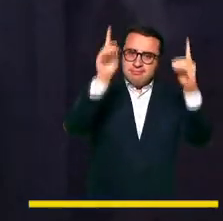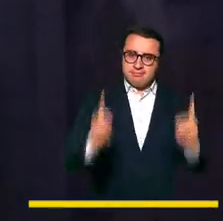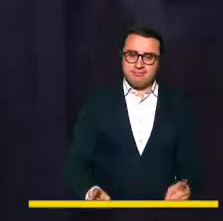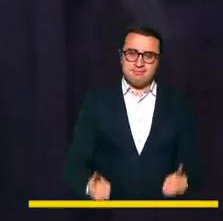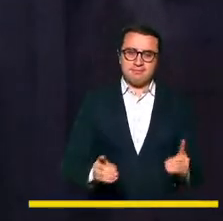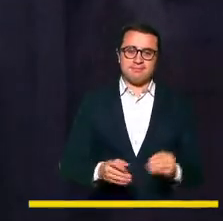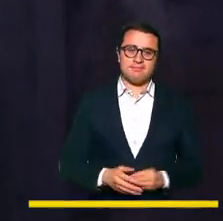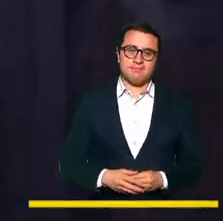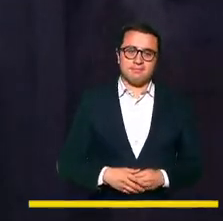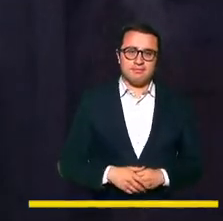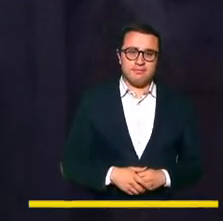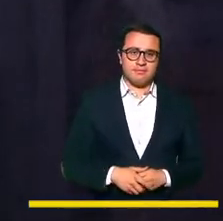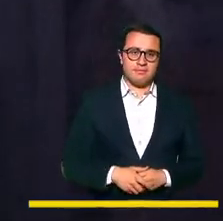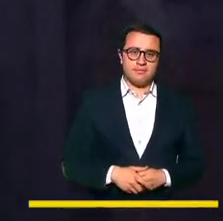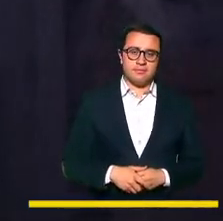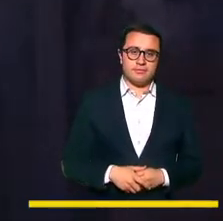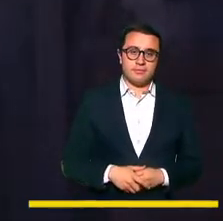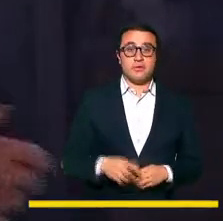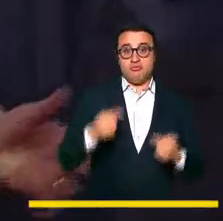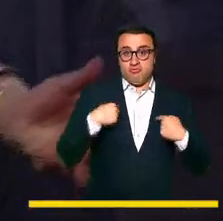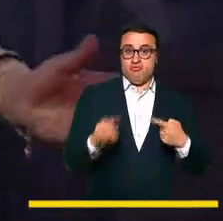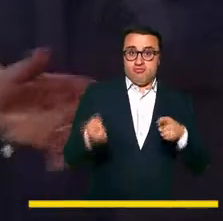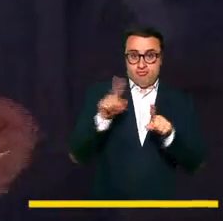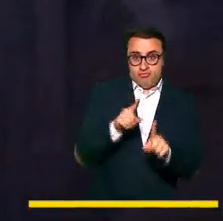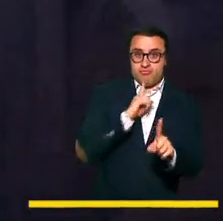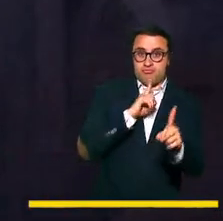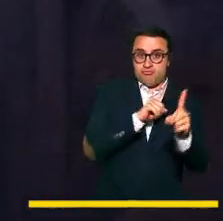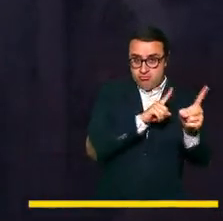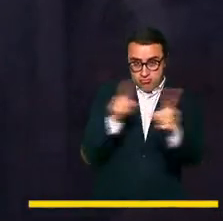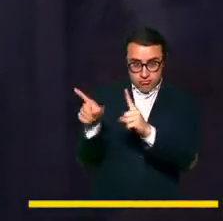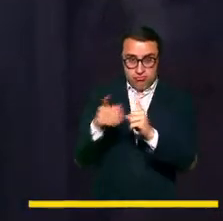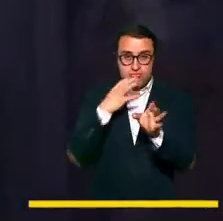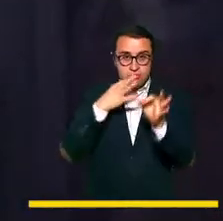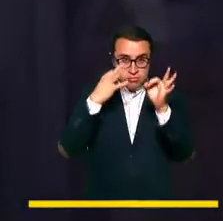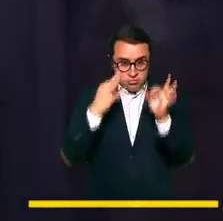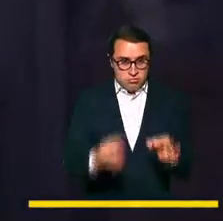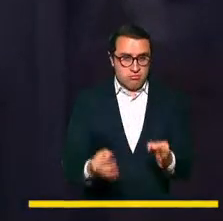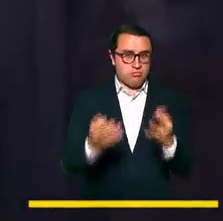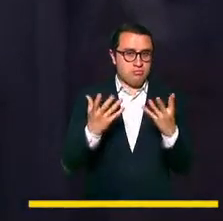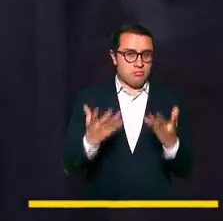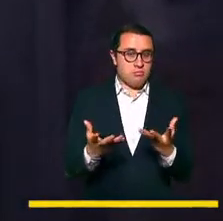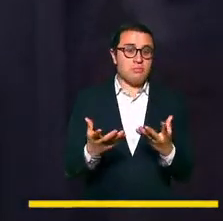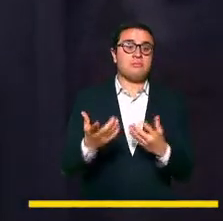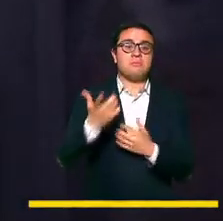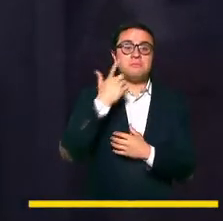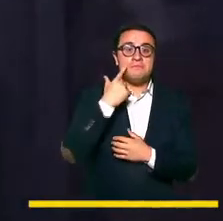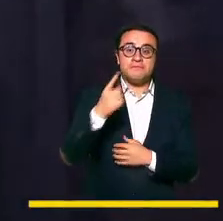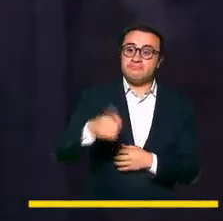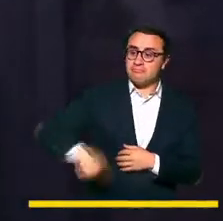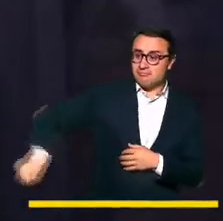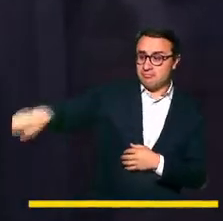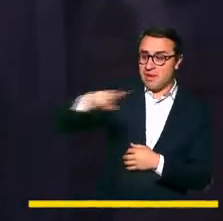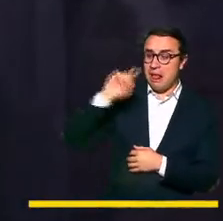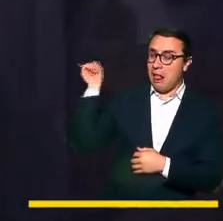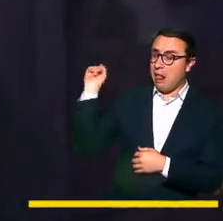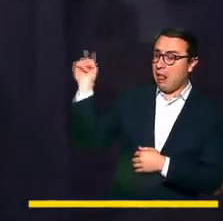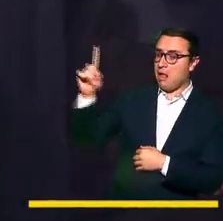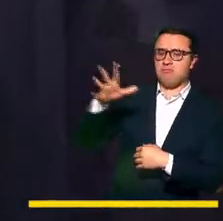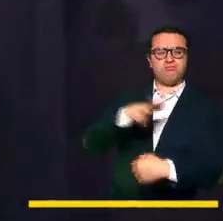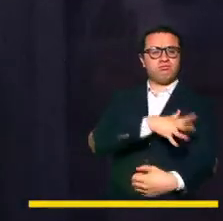Los, y ahí me incluyo porque ya es así, los que han tenido el poder de